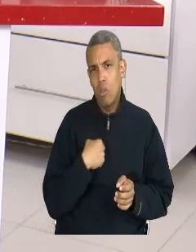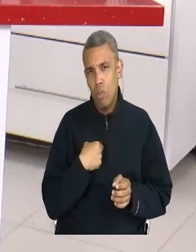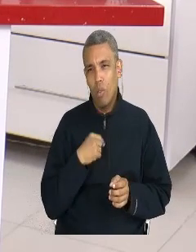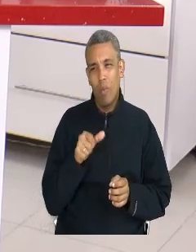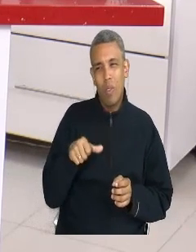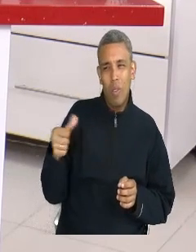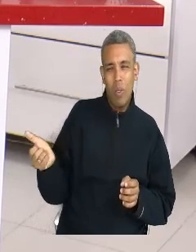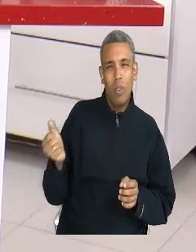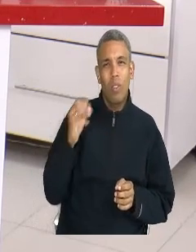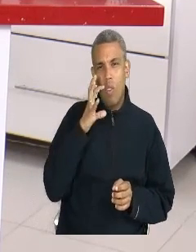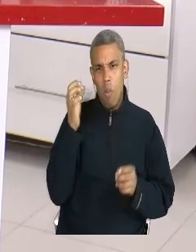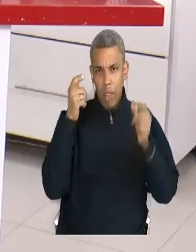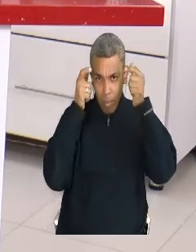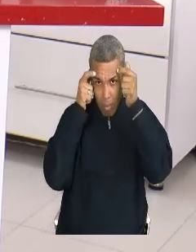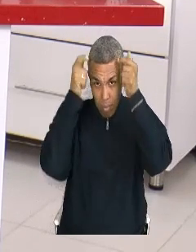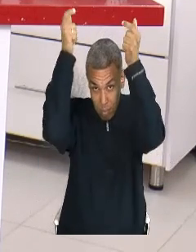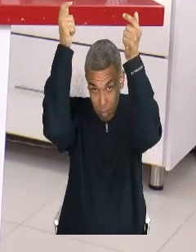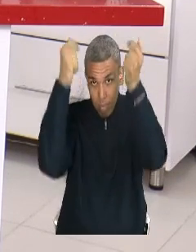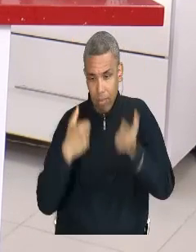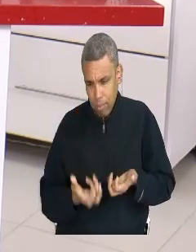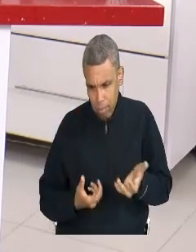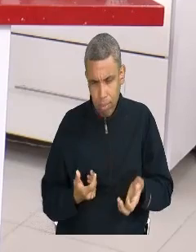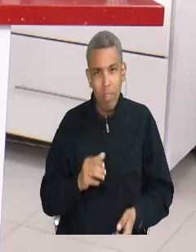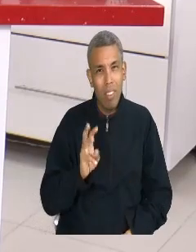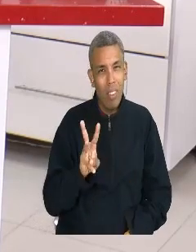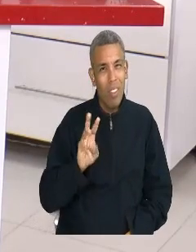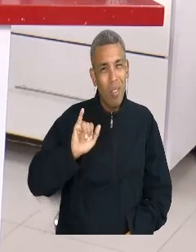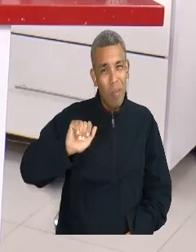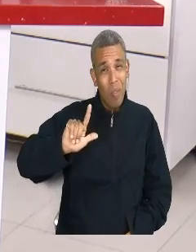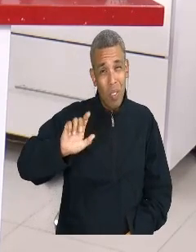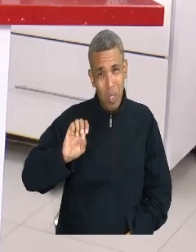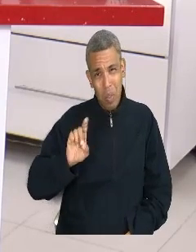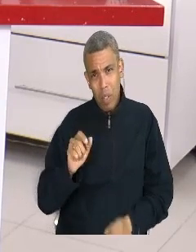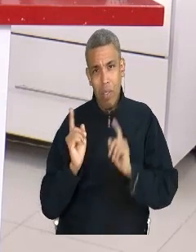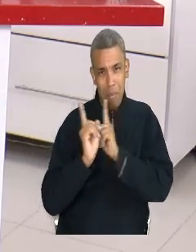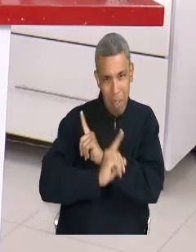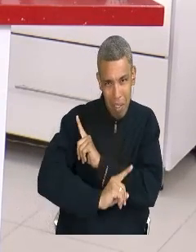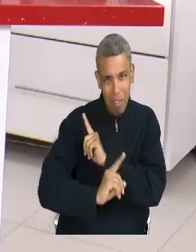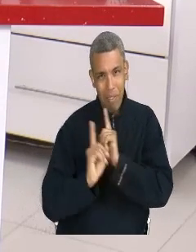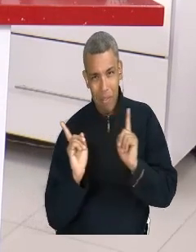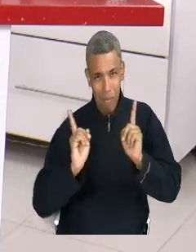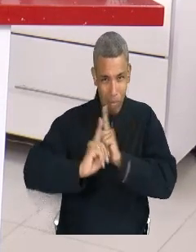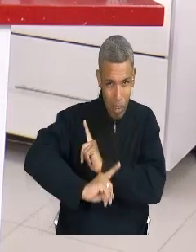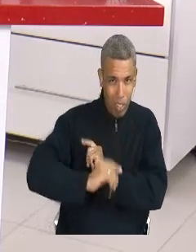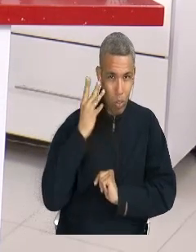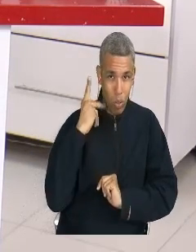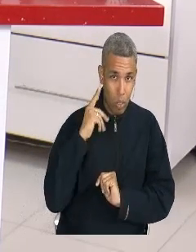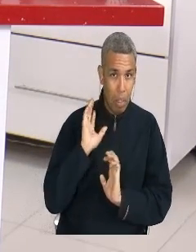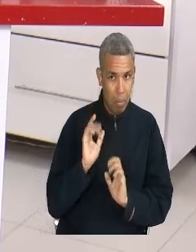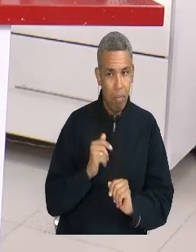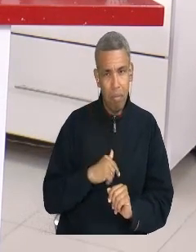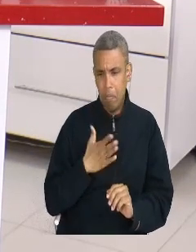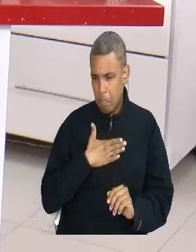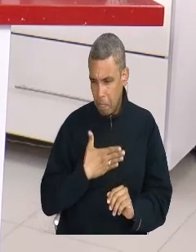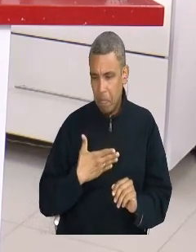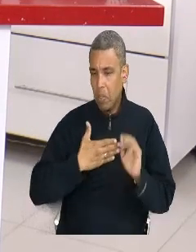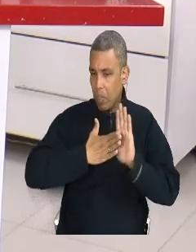le estemos aportando algo chévere, algo que les guste, para que en sus casas estén